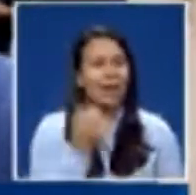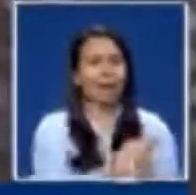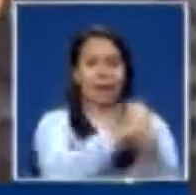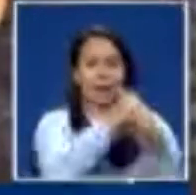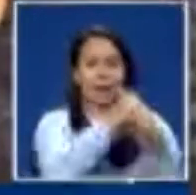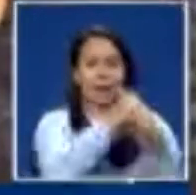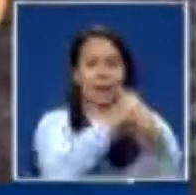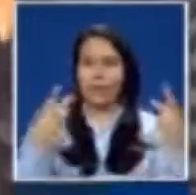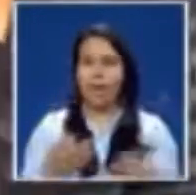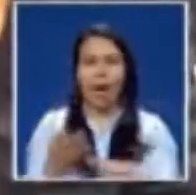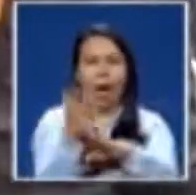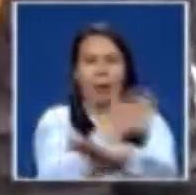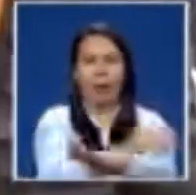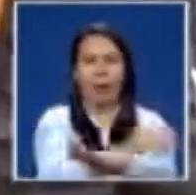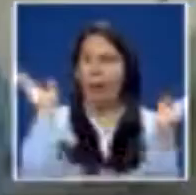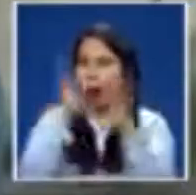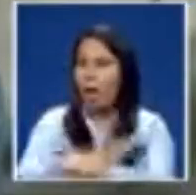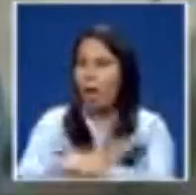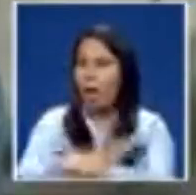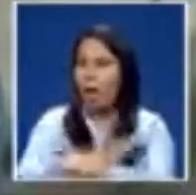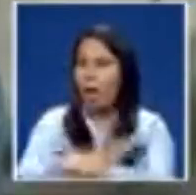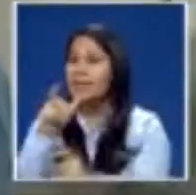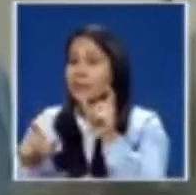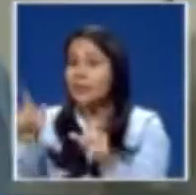vidas. La atención es gratuita y quienes